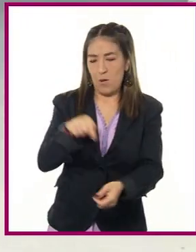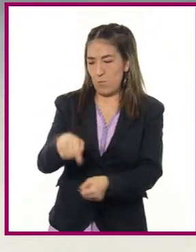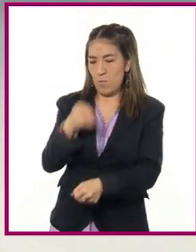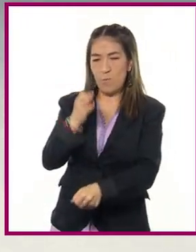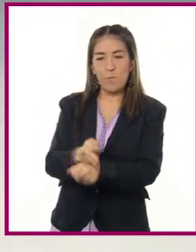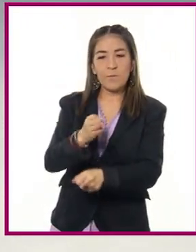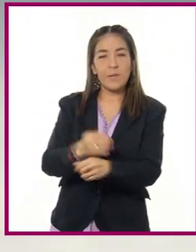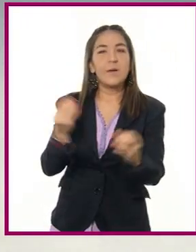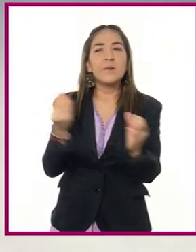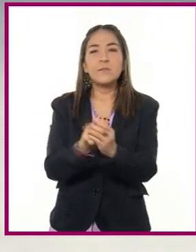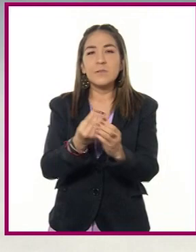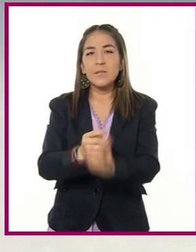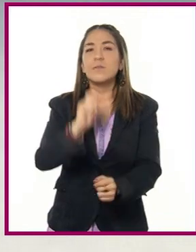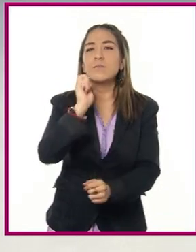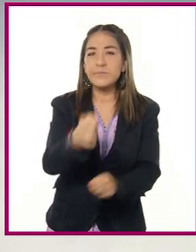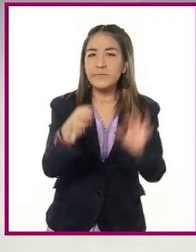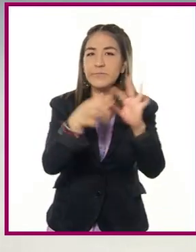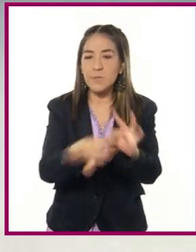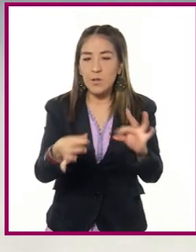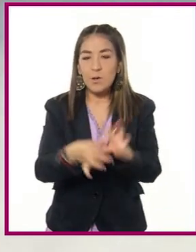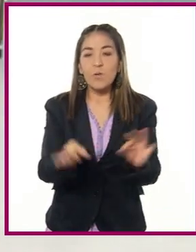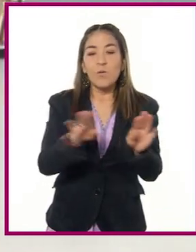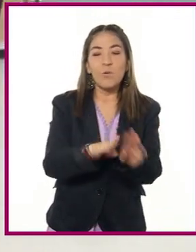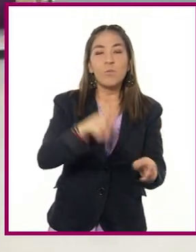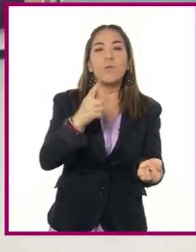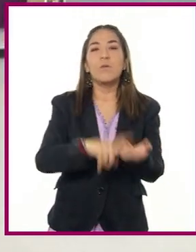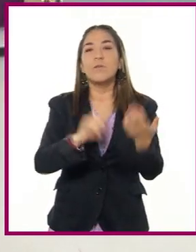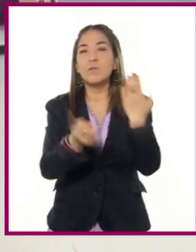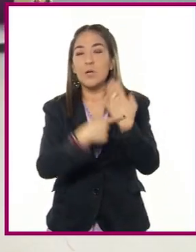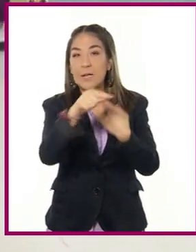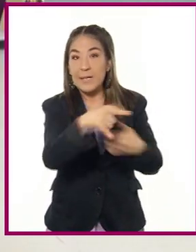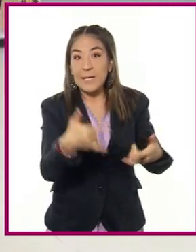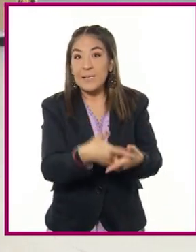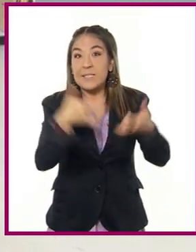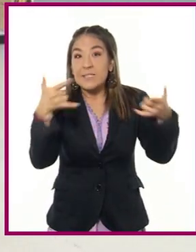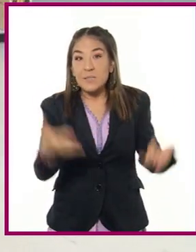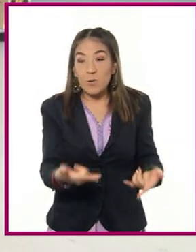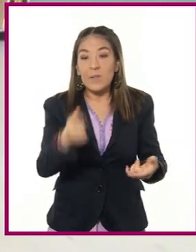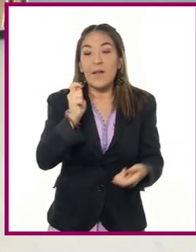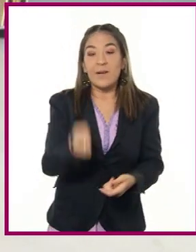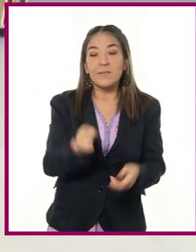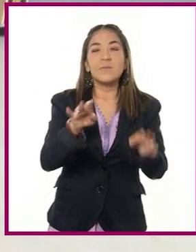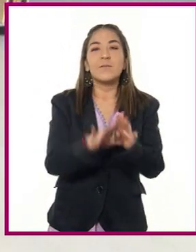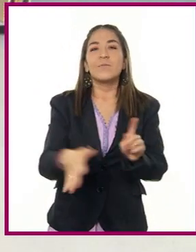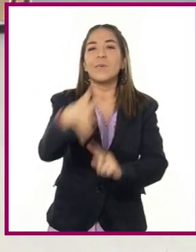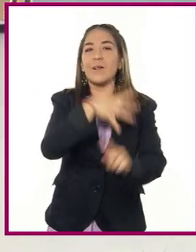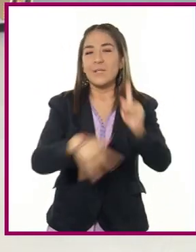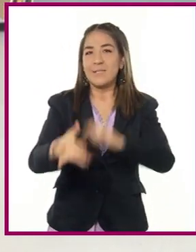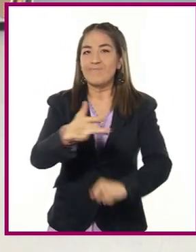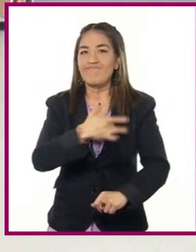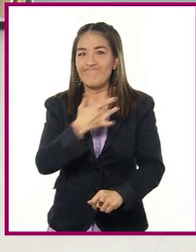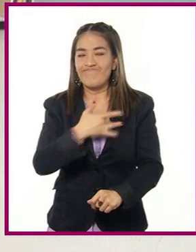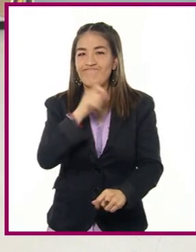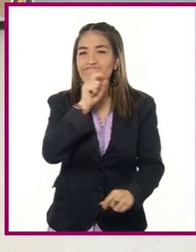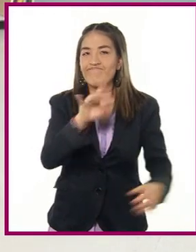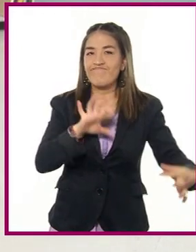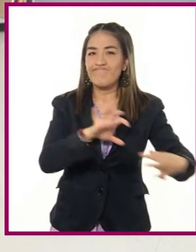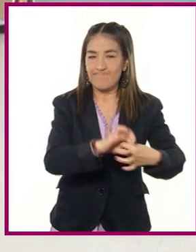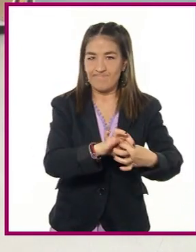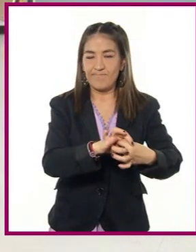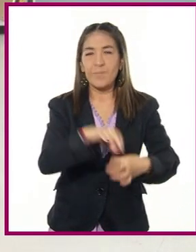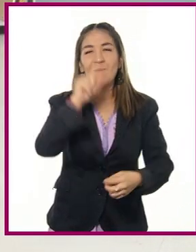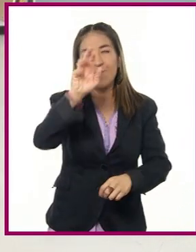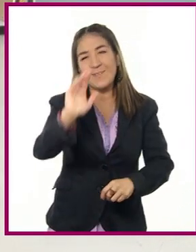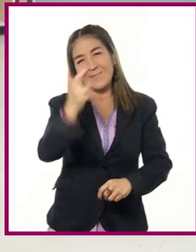sesión, vamos a indagar en algunas partes de este hecho histórico del que nos ha tocado formar parte. Si recuerdan,